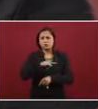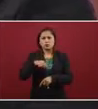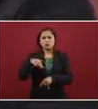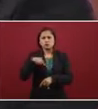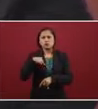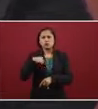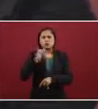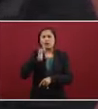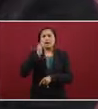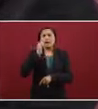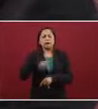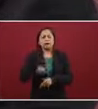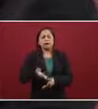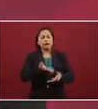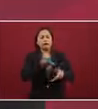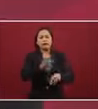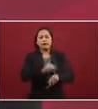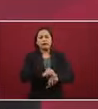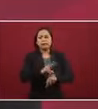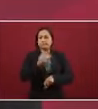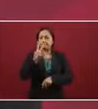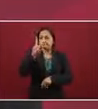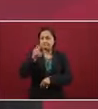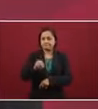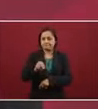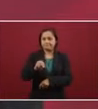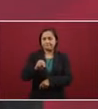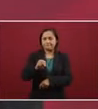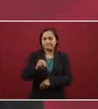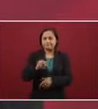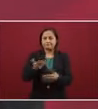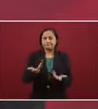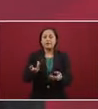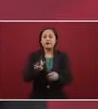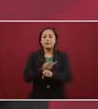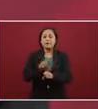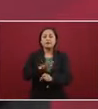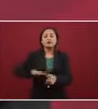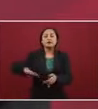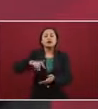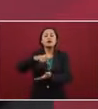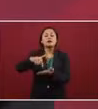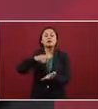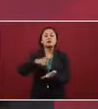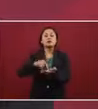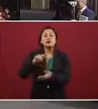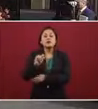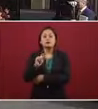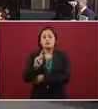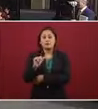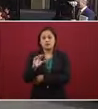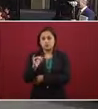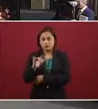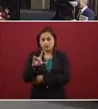porque esto que ha estado sucediendo últimamente en Tapachula, pues